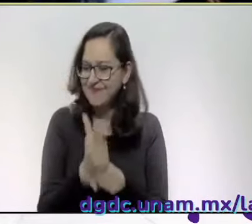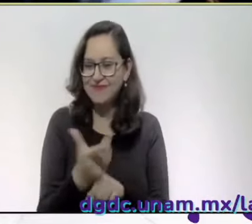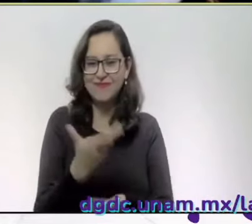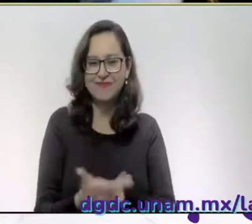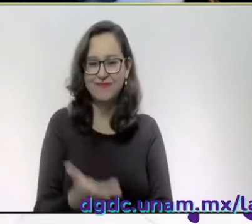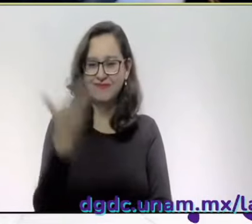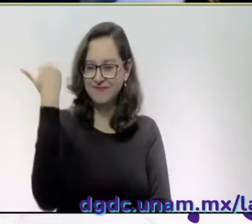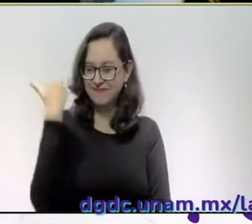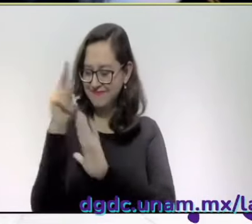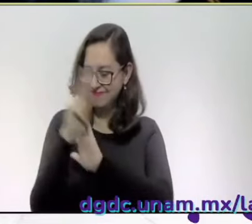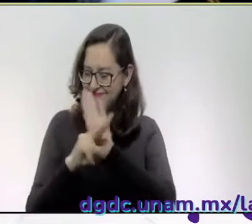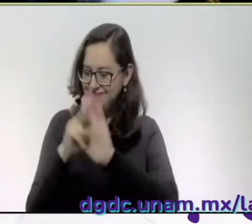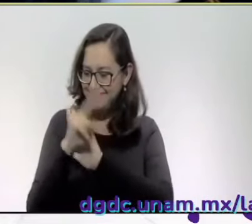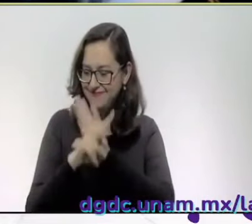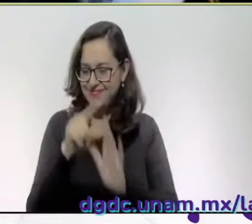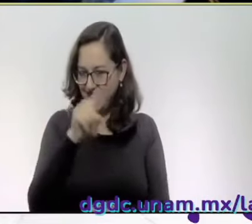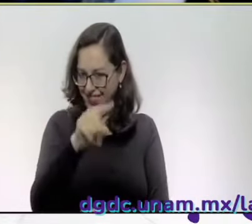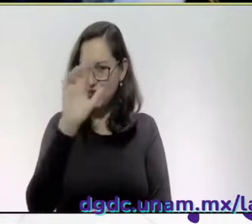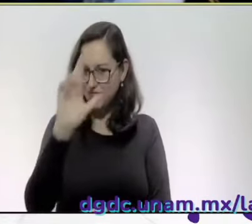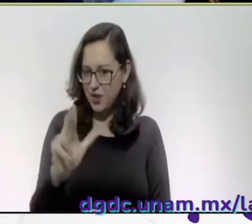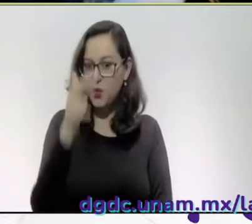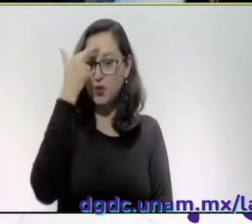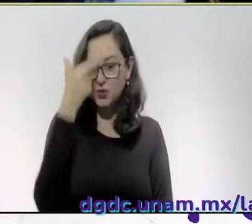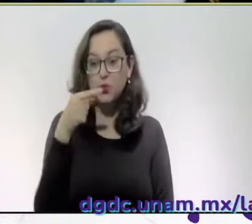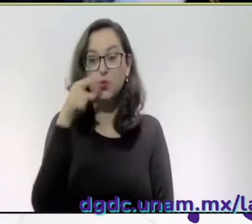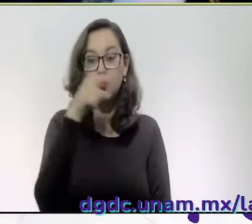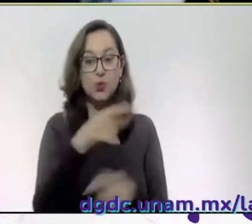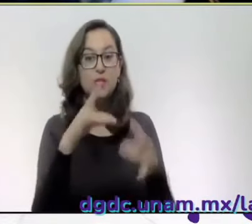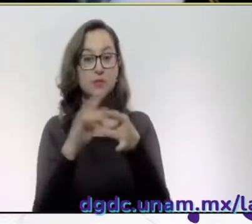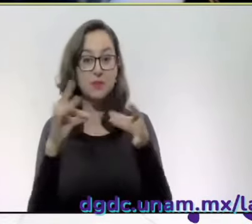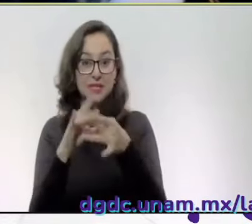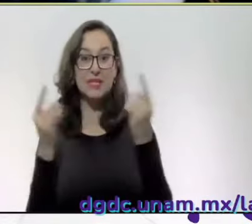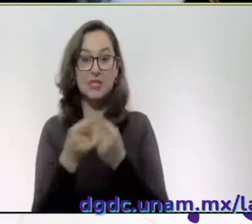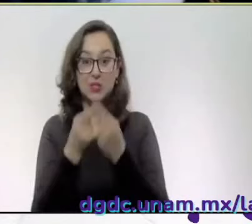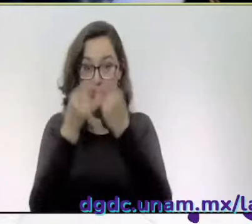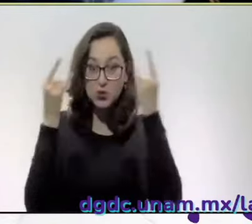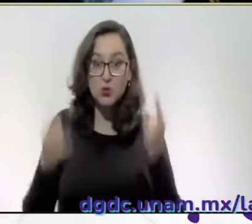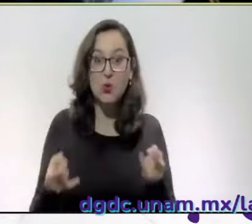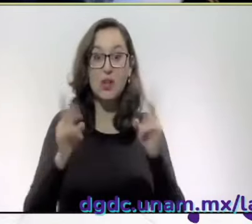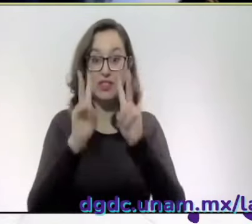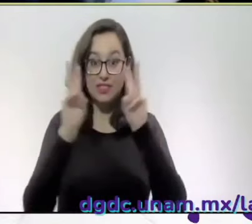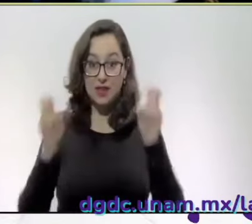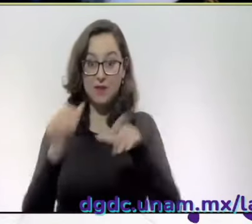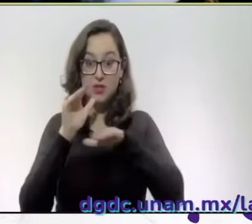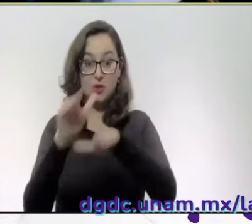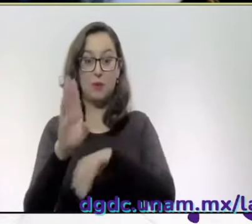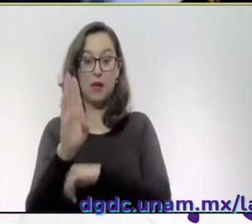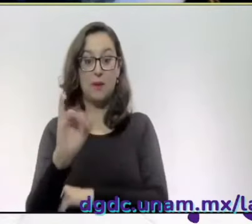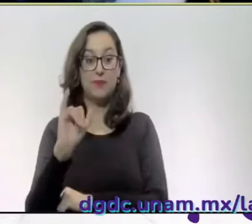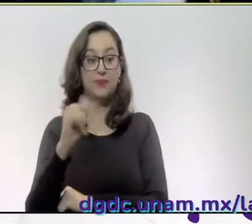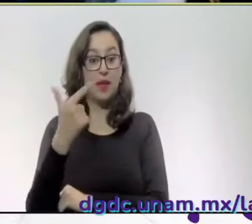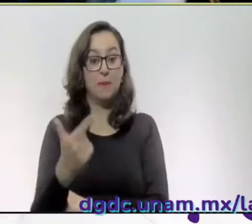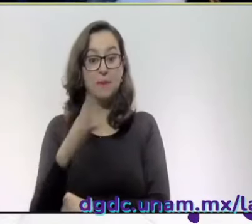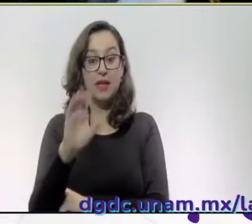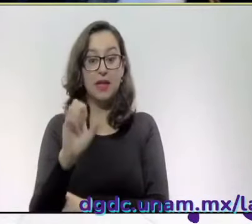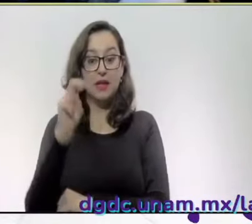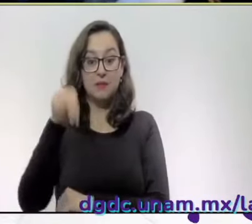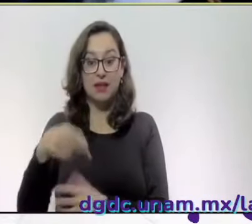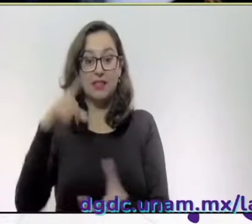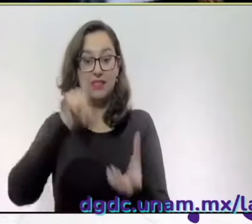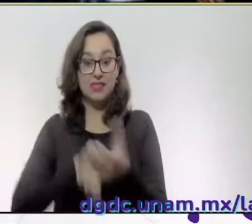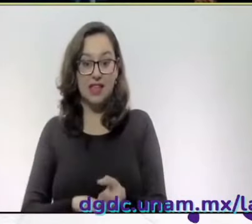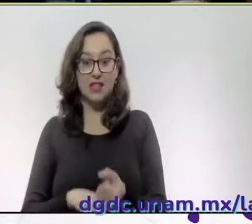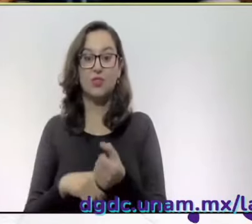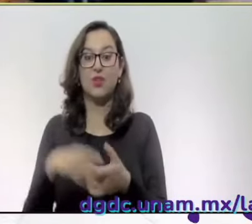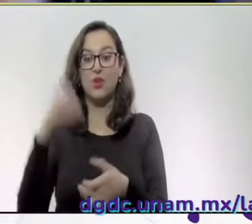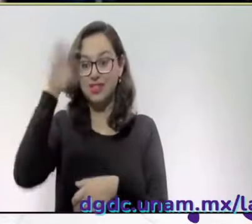Blog, seguramente lo recordarás, nos cuentas justamente del Big Bang y hablas del bullying científico, ¿no? De